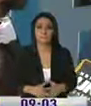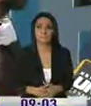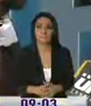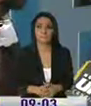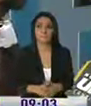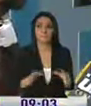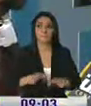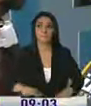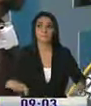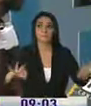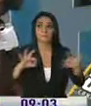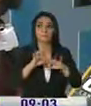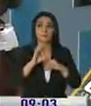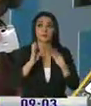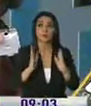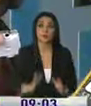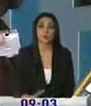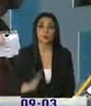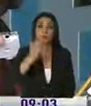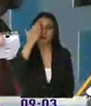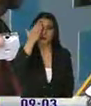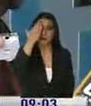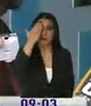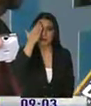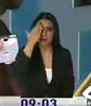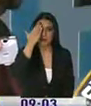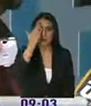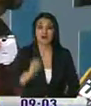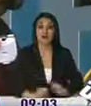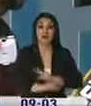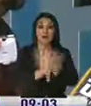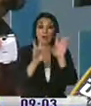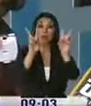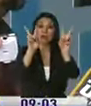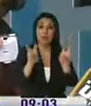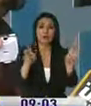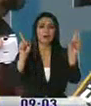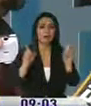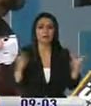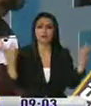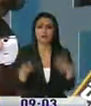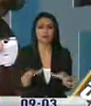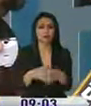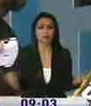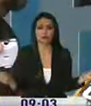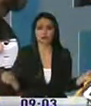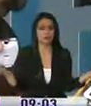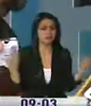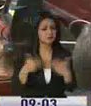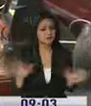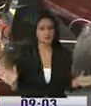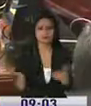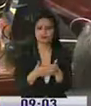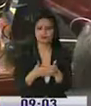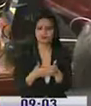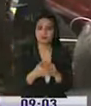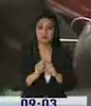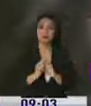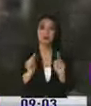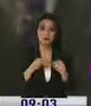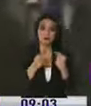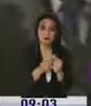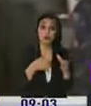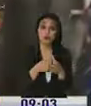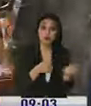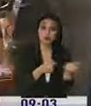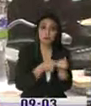el pueblo ecuatoriano sepa que nosotros estamos claros de que este tema ya debe resolverse, ya debe cerrarse. Pero en el ala